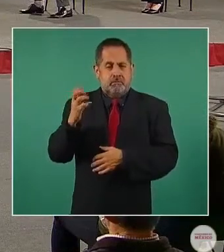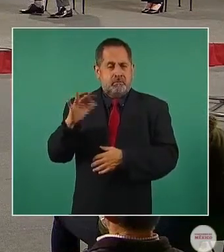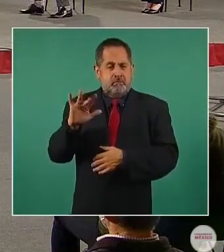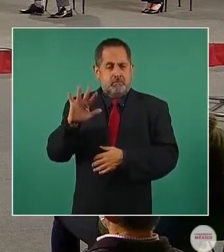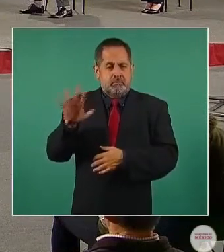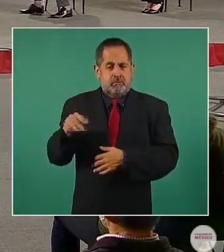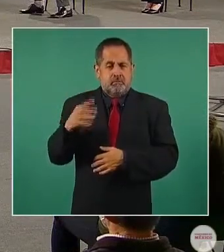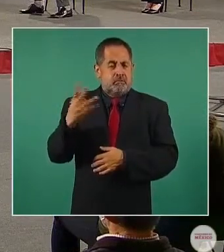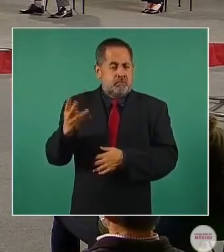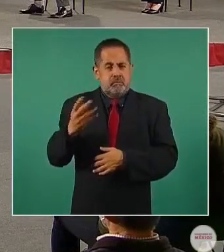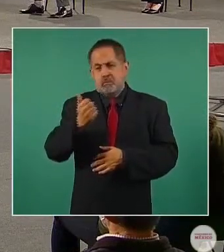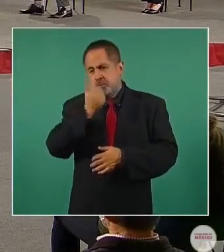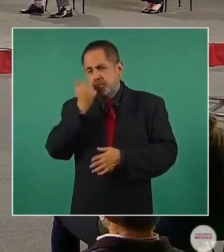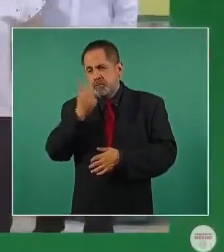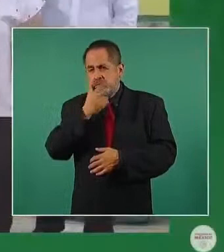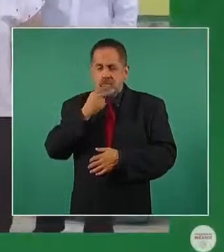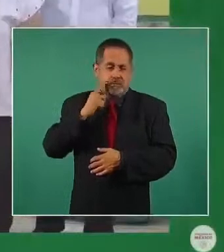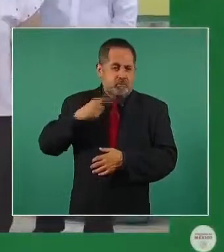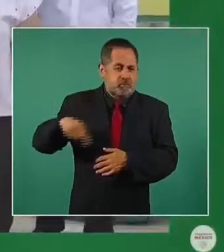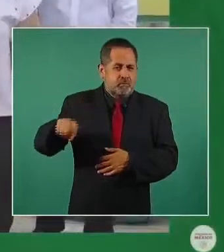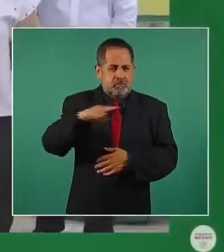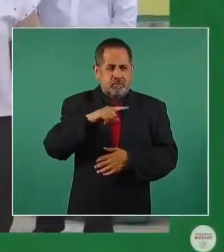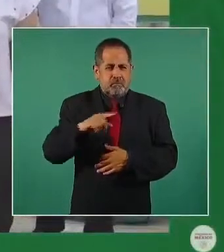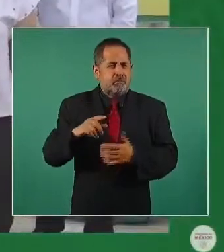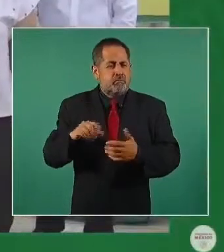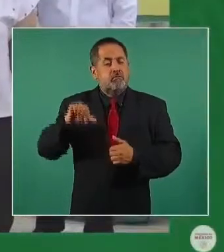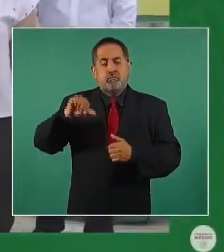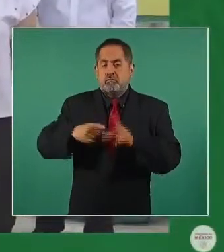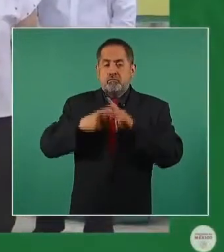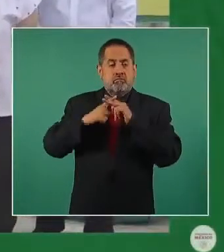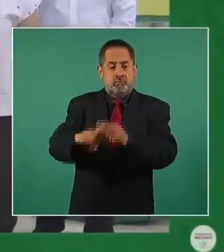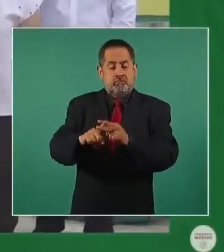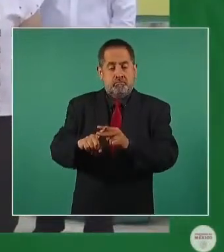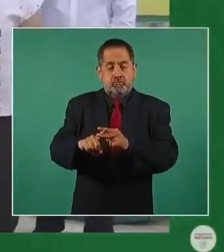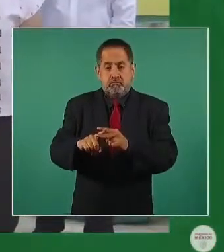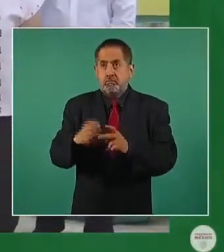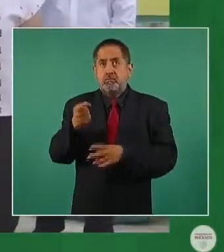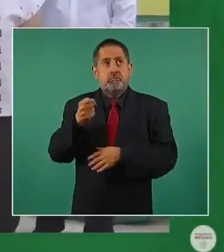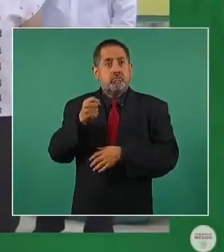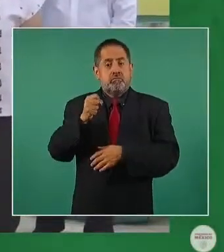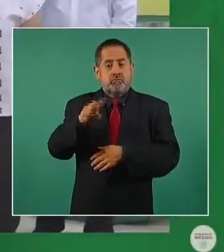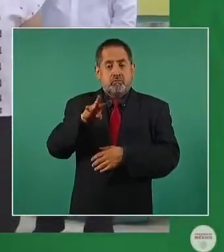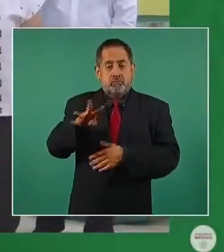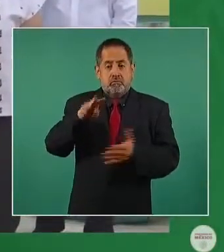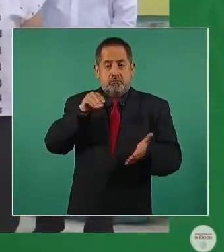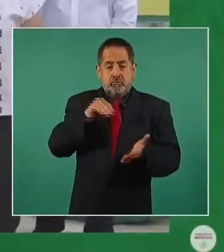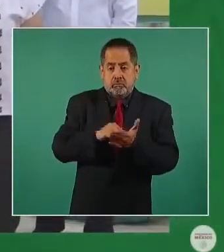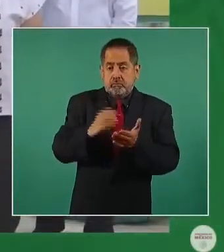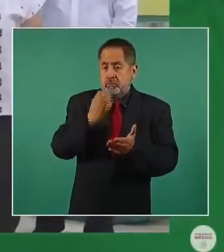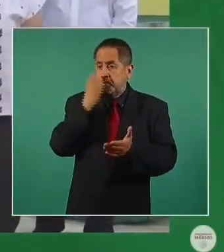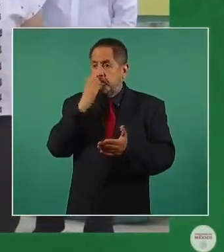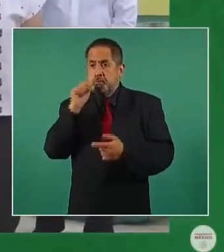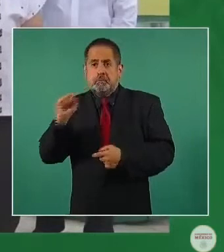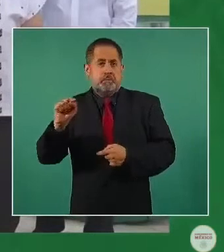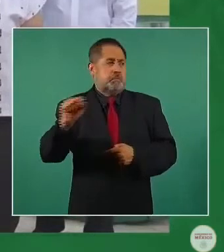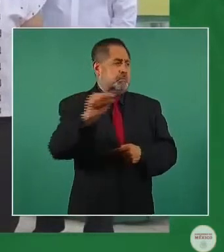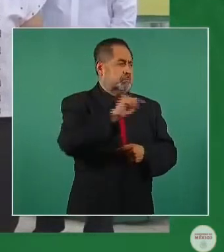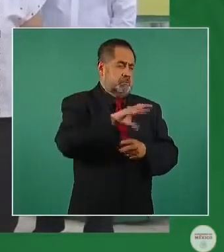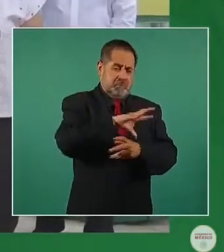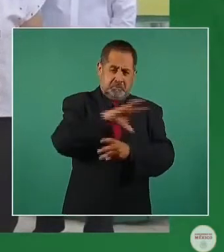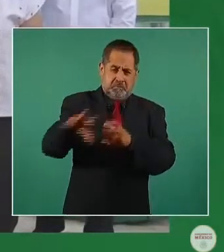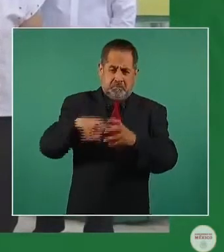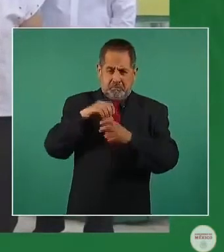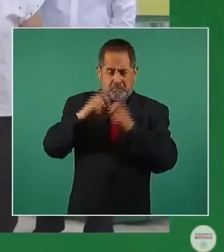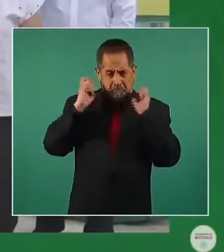454 alumnas y alumnos. Hoy arrancamos las 19,000 escuelas chiapanecas. Todo